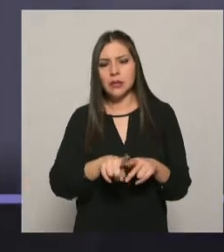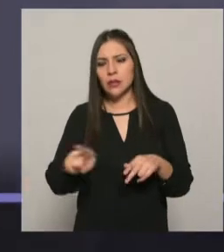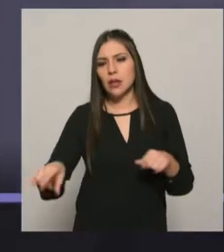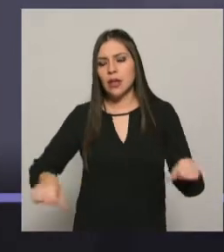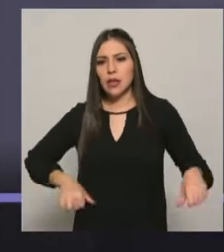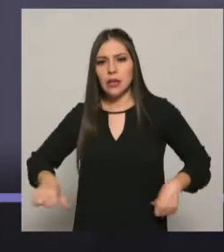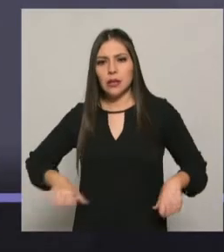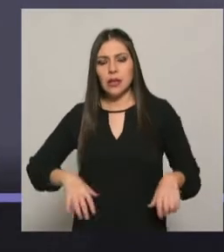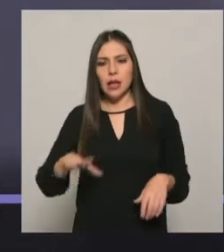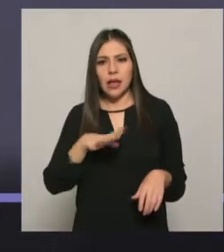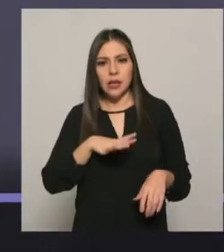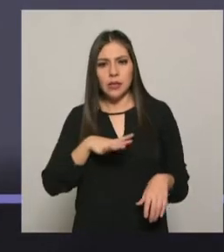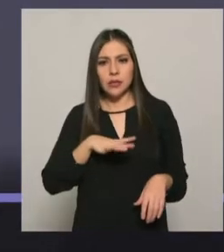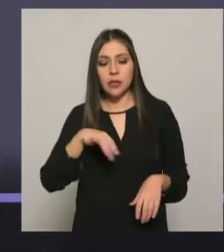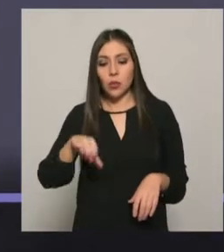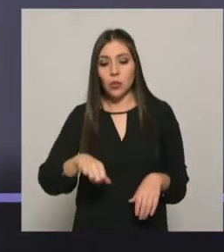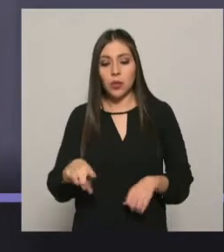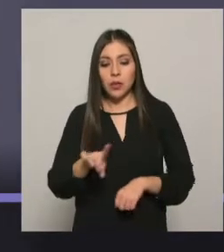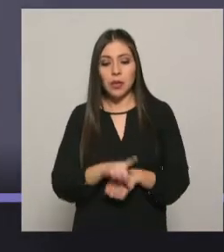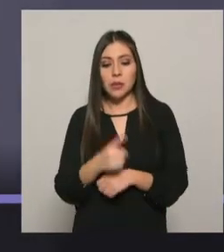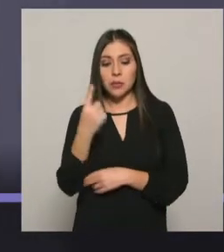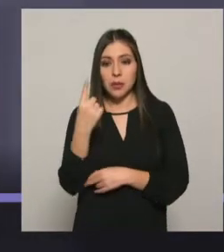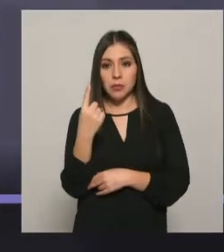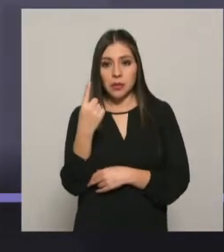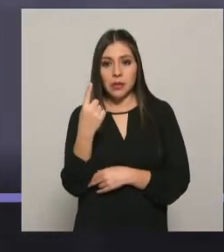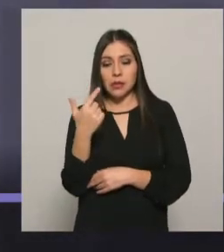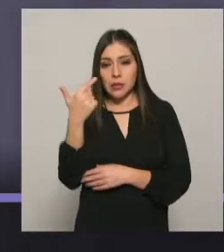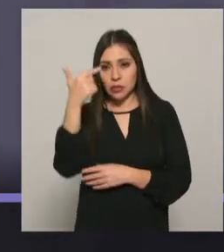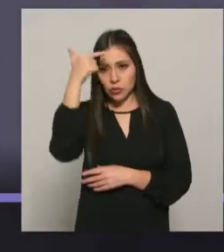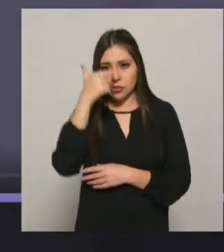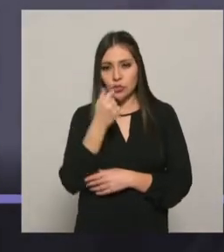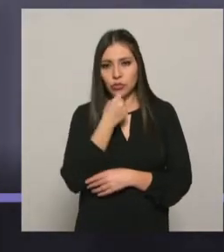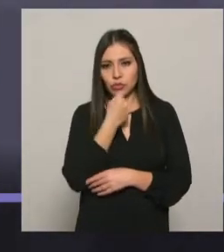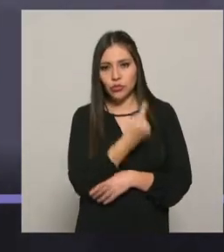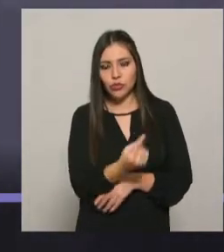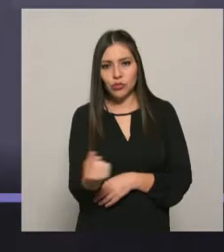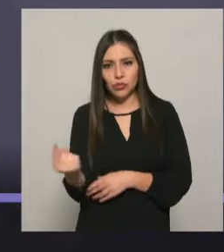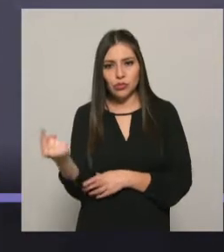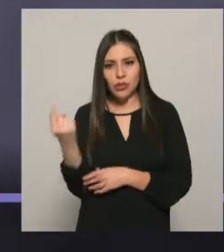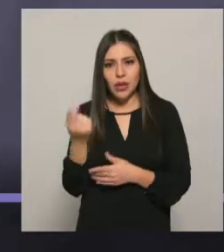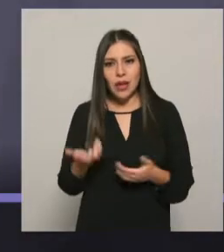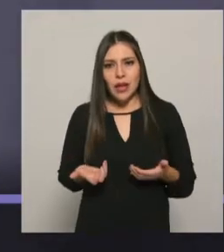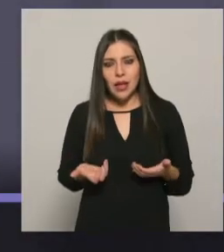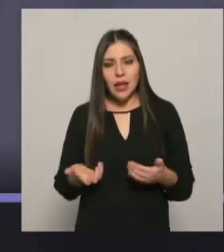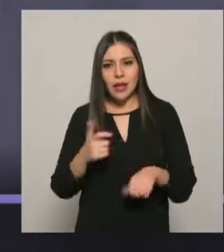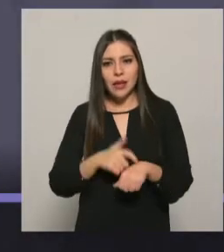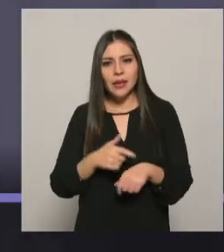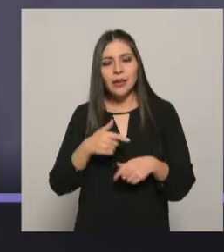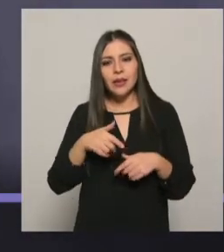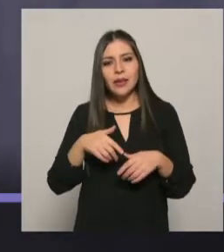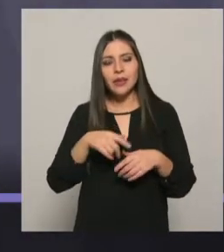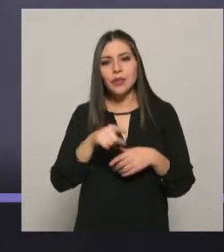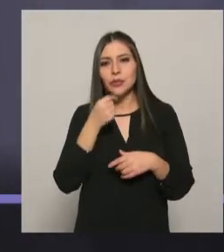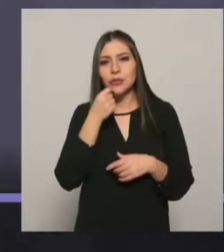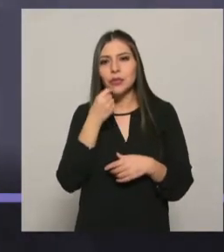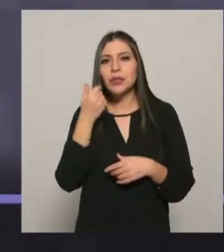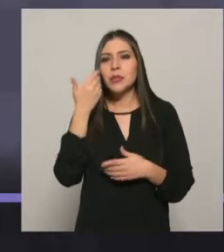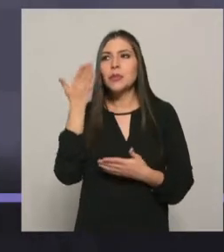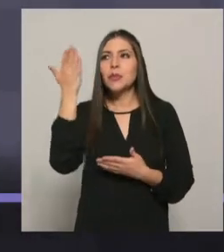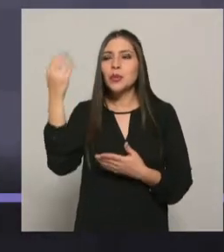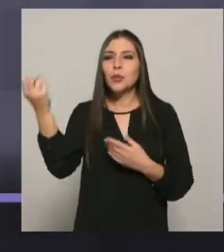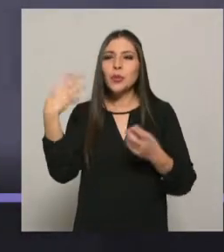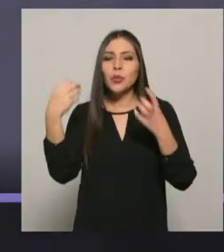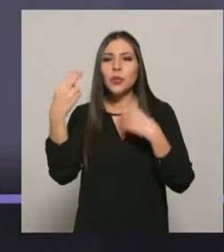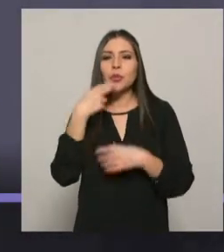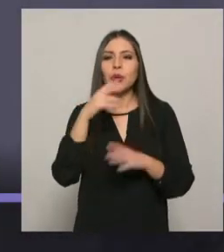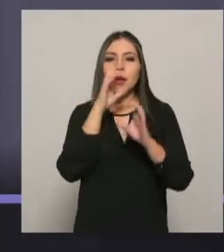actividades. Recordar que hoy primero a las 7 de la noche los niños salen a las calles, ¿no?, con el tradicional campanero, y el día de